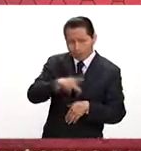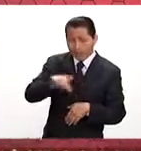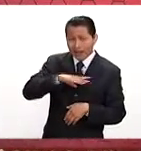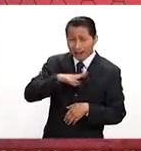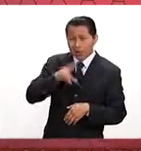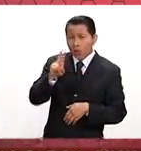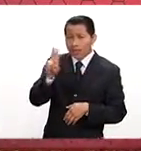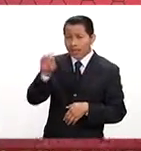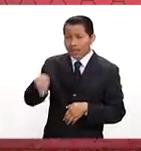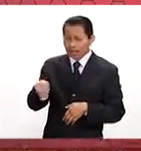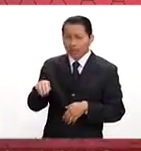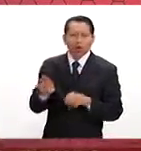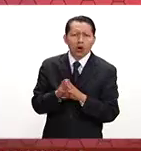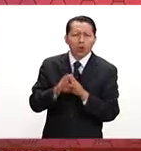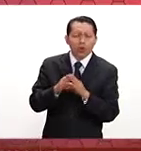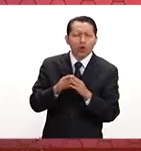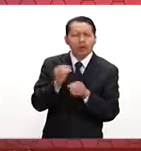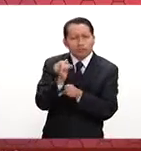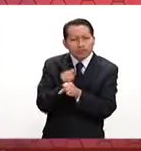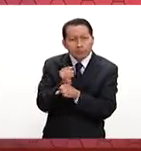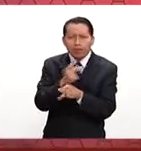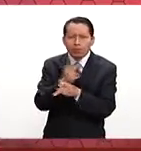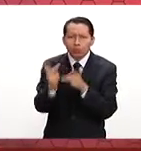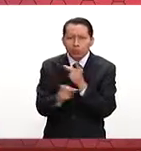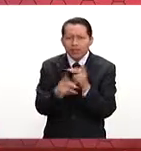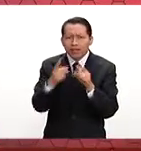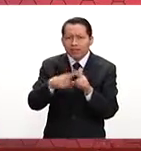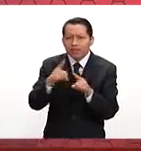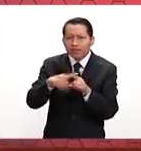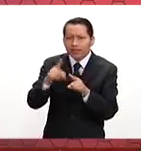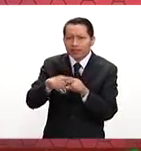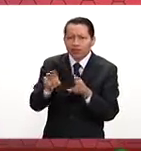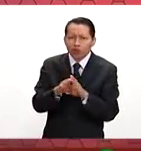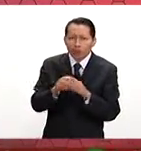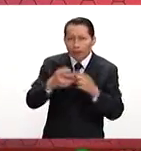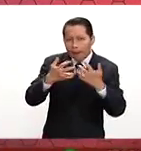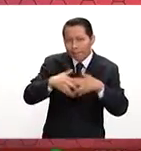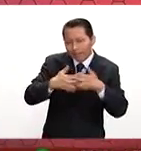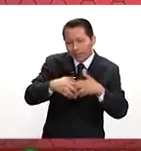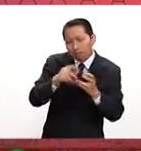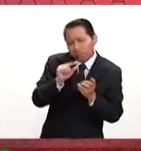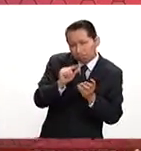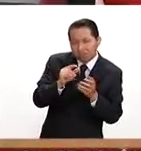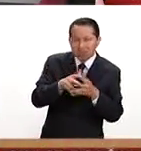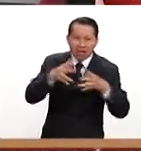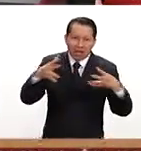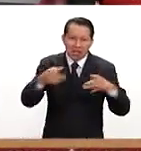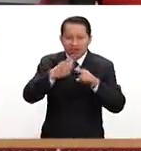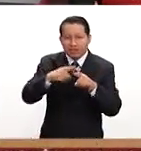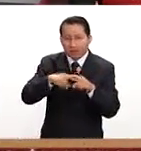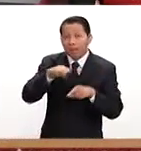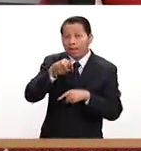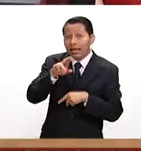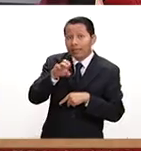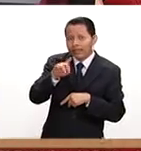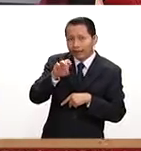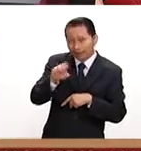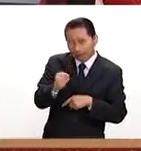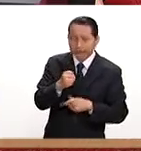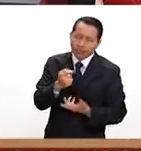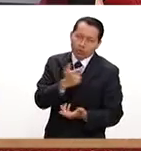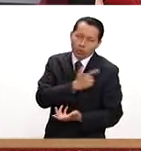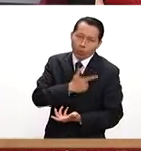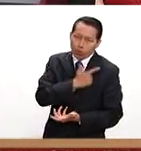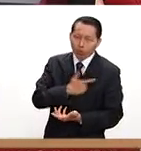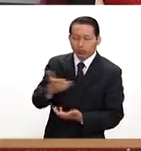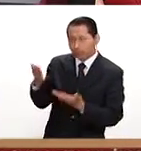México y nos trae un estudio de productividad entre pequeños y microempresarios. Mercedes, un placer tenerte aquí. Bueno, sin